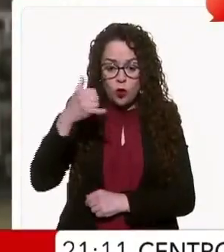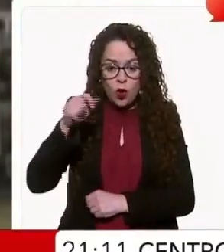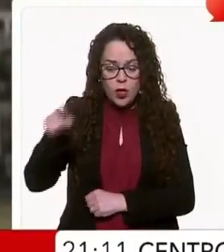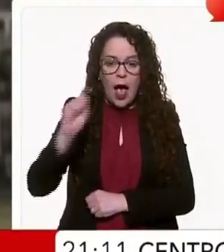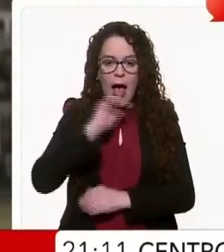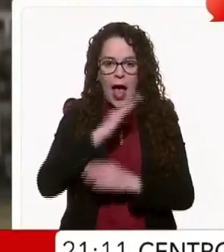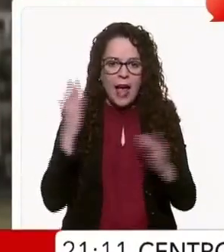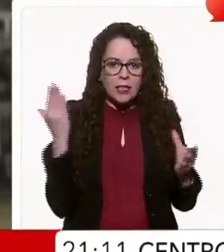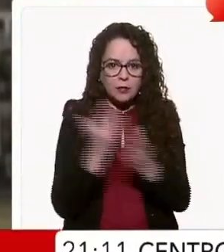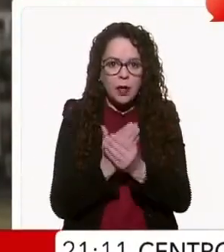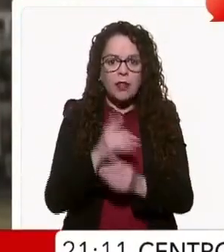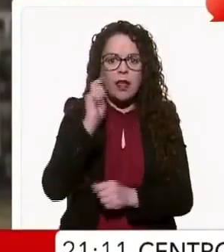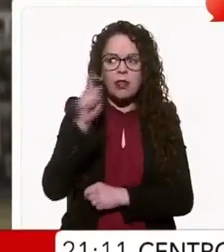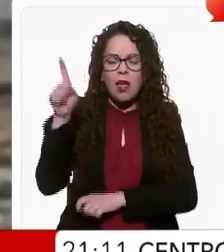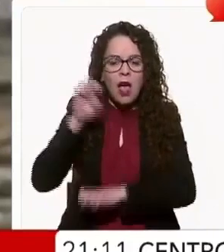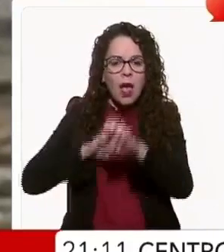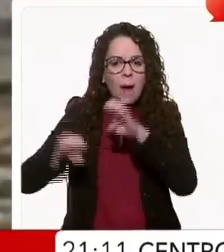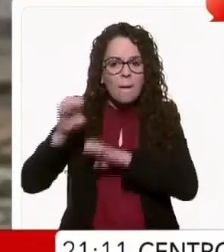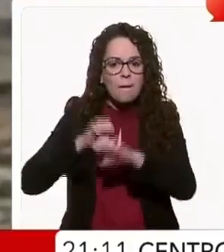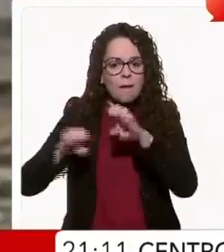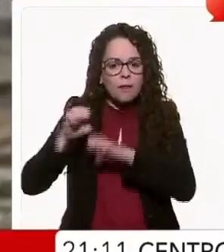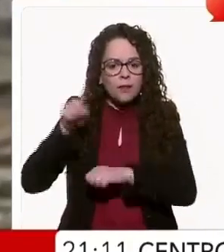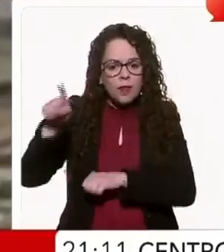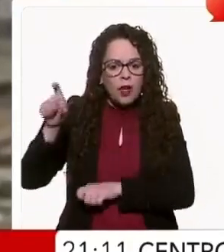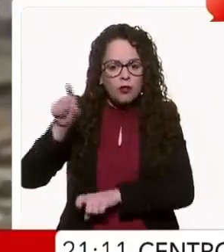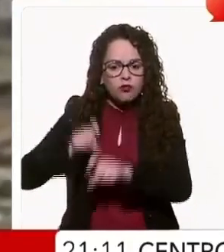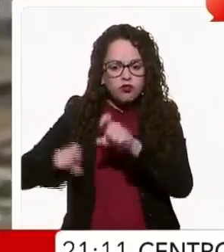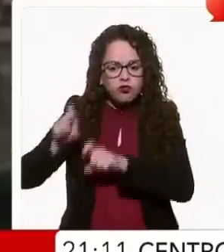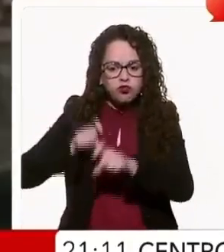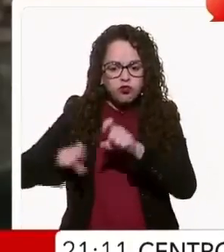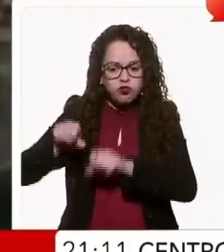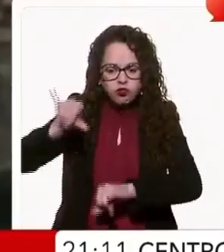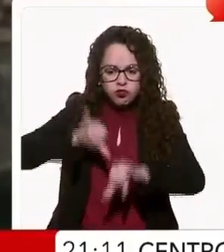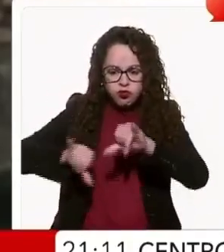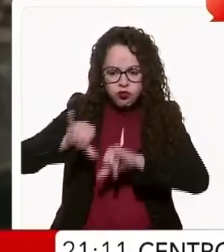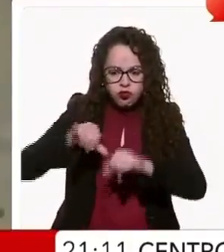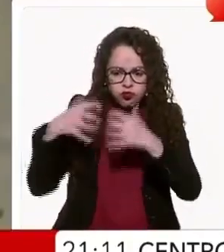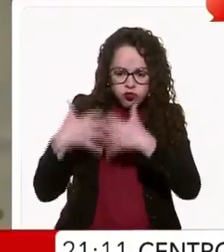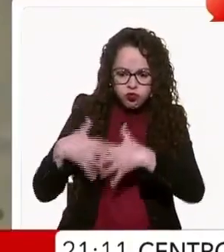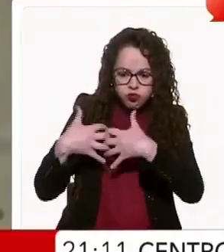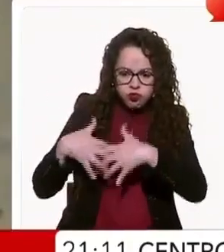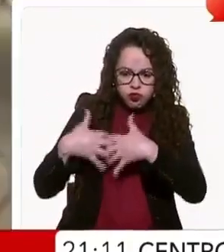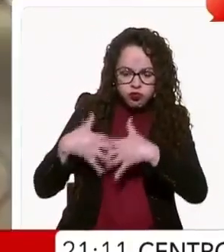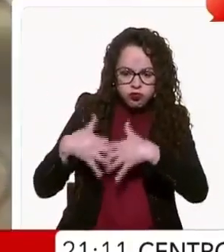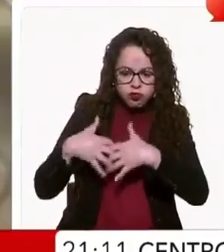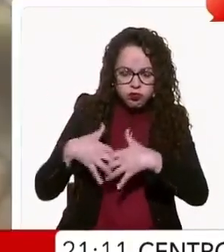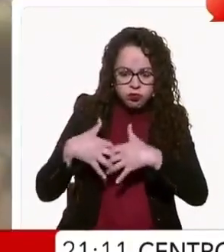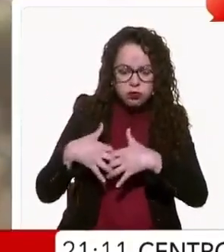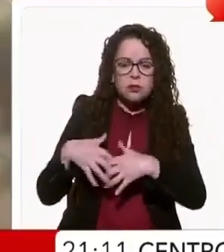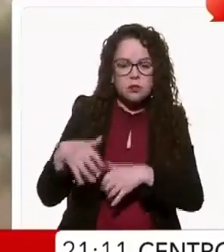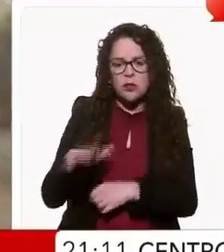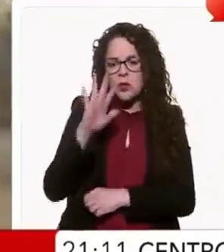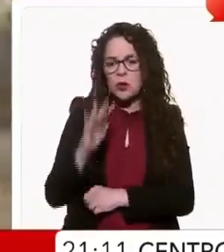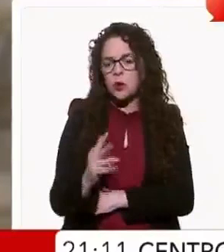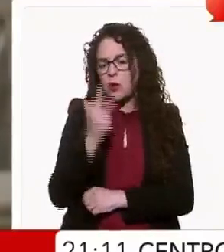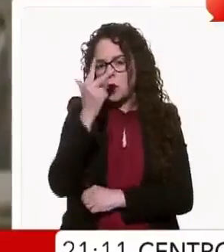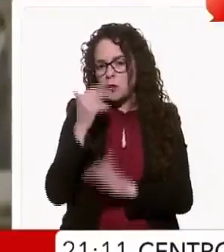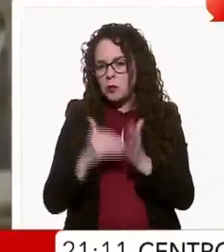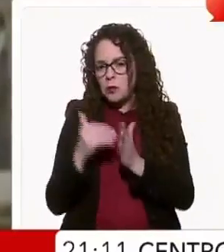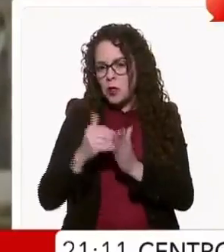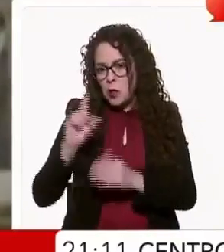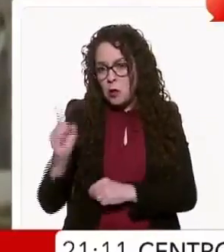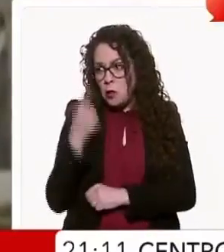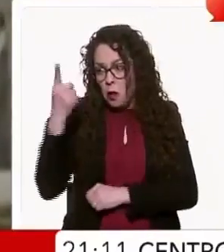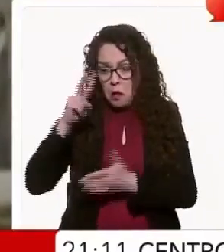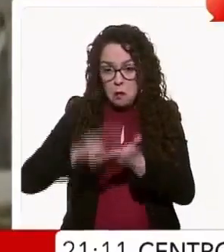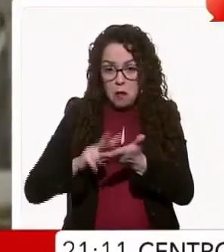de una planta chatarra de fertilizantes agronitrogenados valuada en 58 millones de